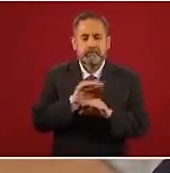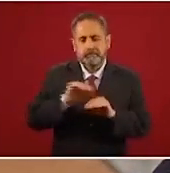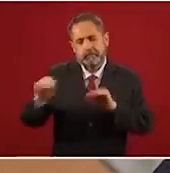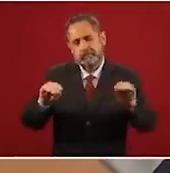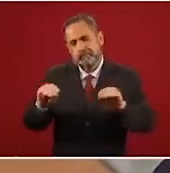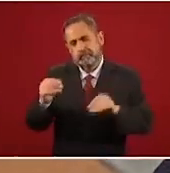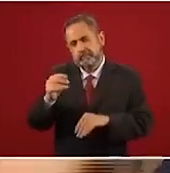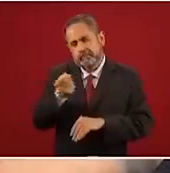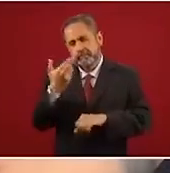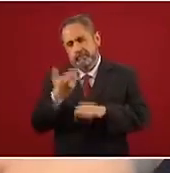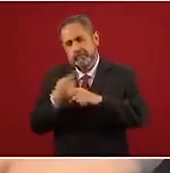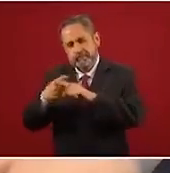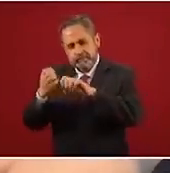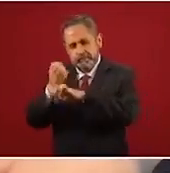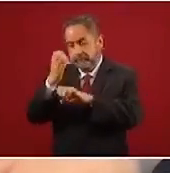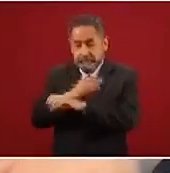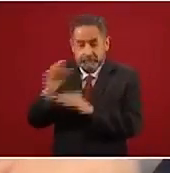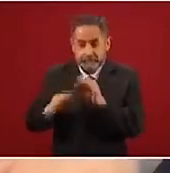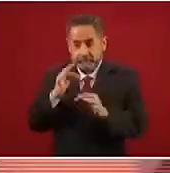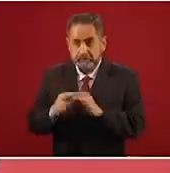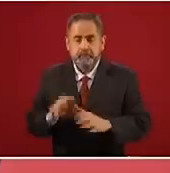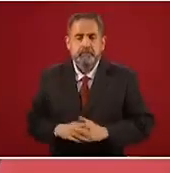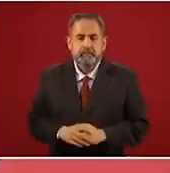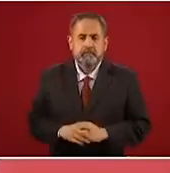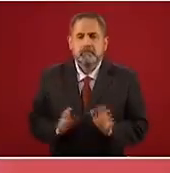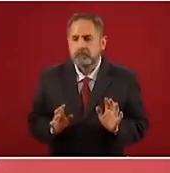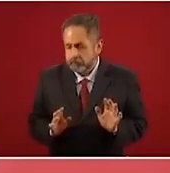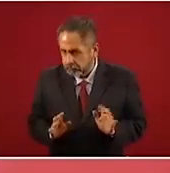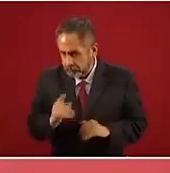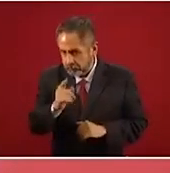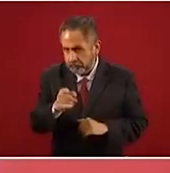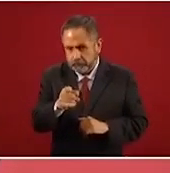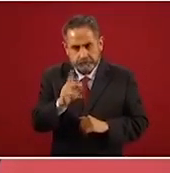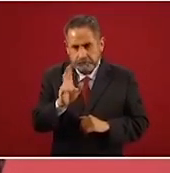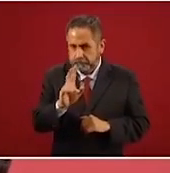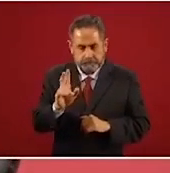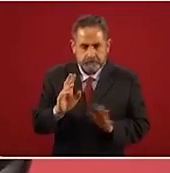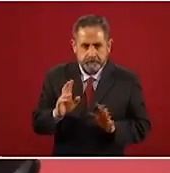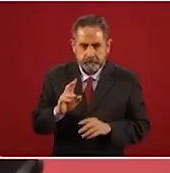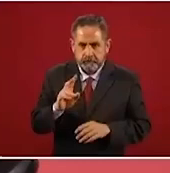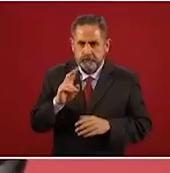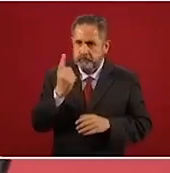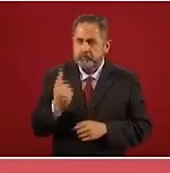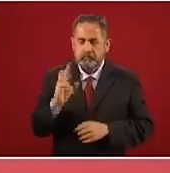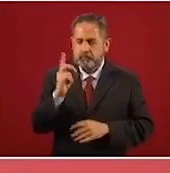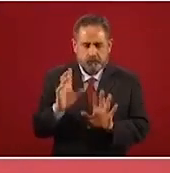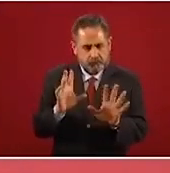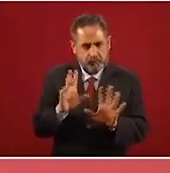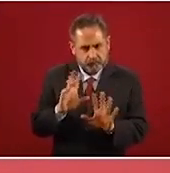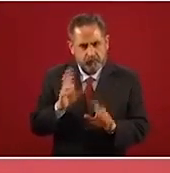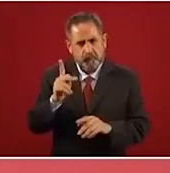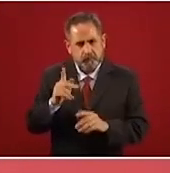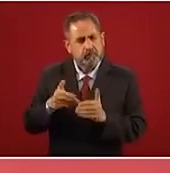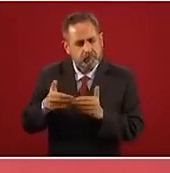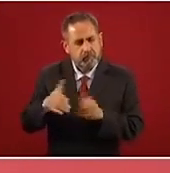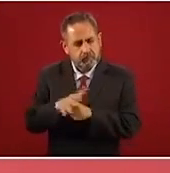de las secretarías a los estados quede. Sí, pero no, es así, no para el día 1 de diciembre. Vamos